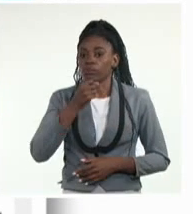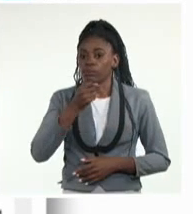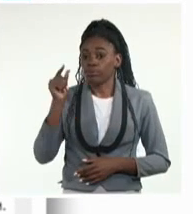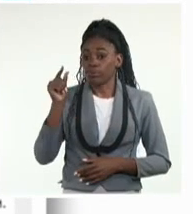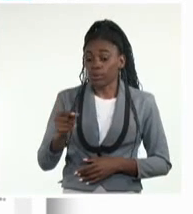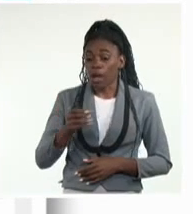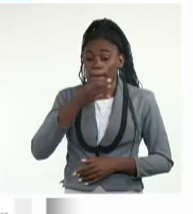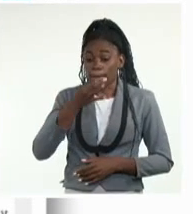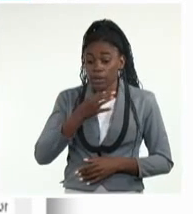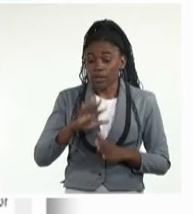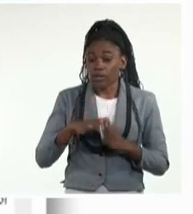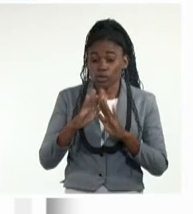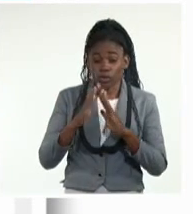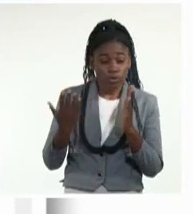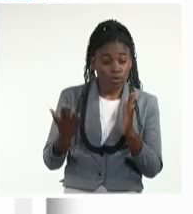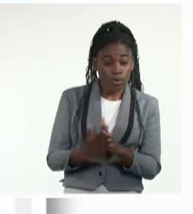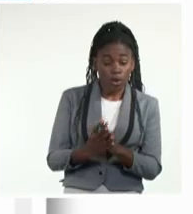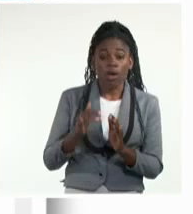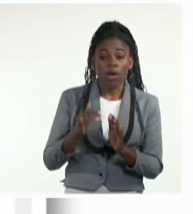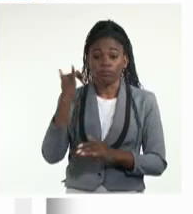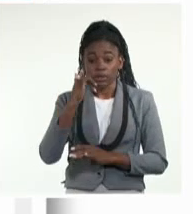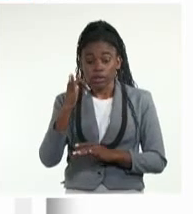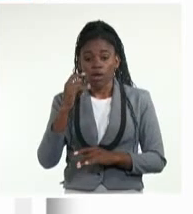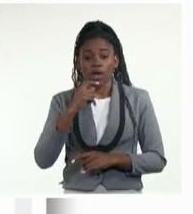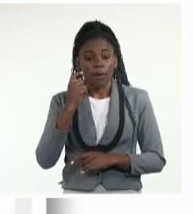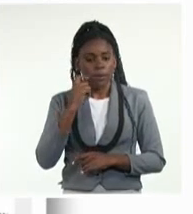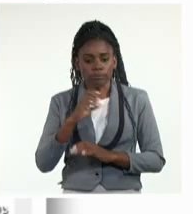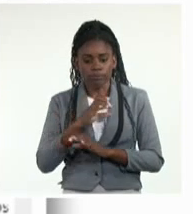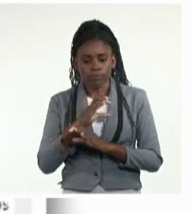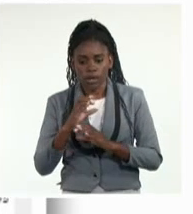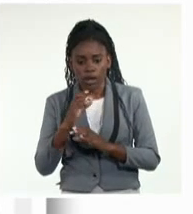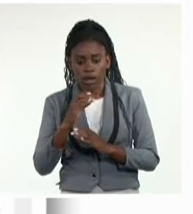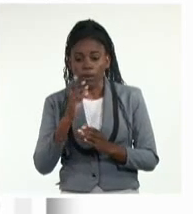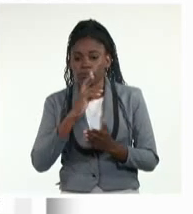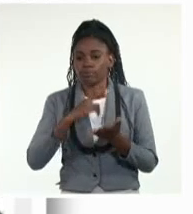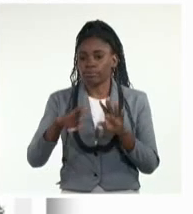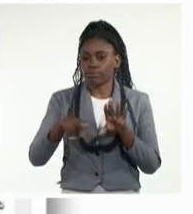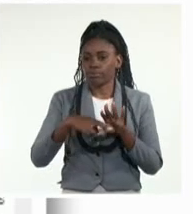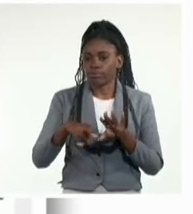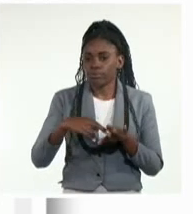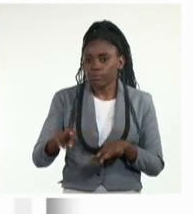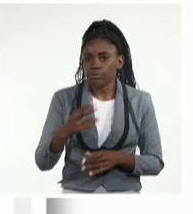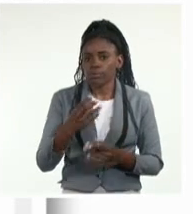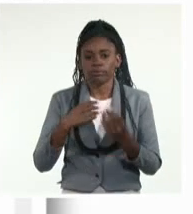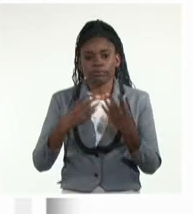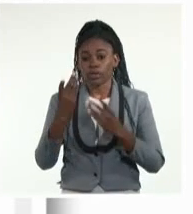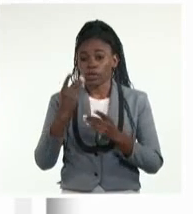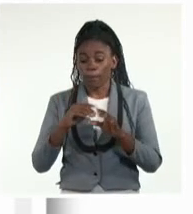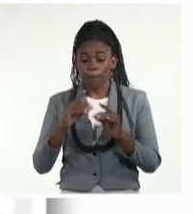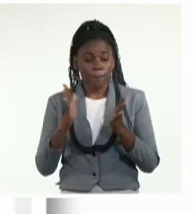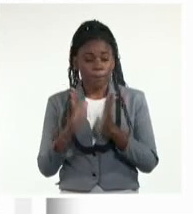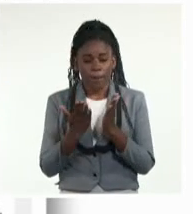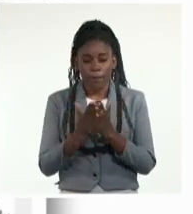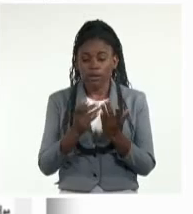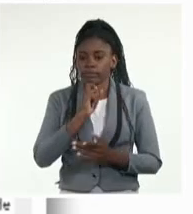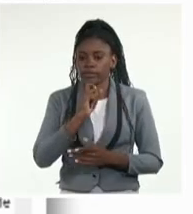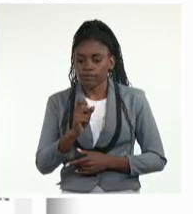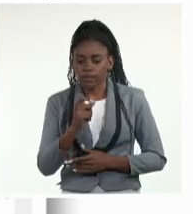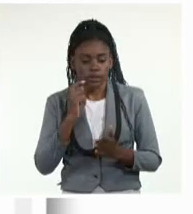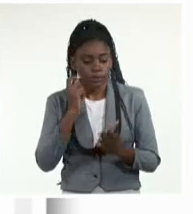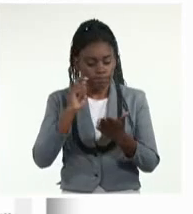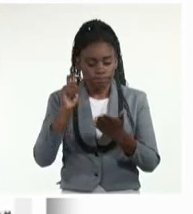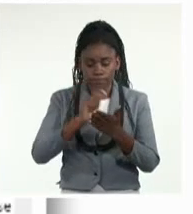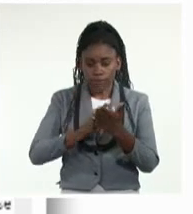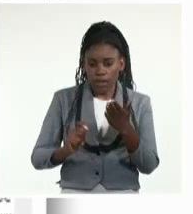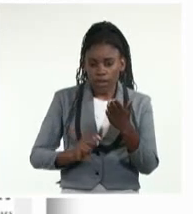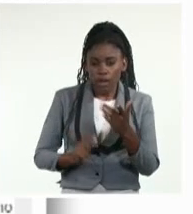explica que en el material probatorio presentado resaltan correos electrónicos y numerosos documentos que han permitido describir en